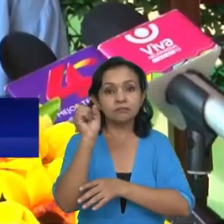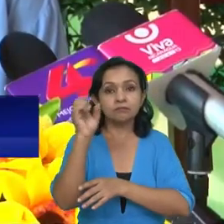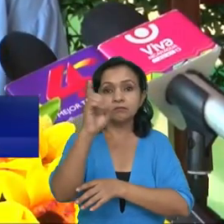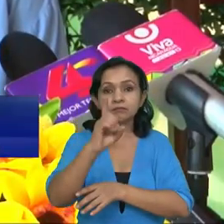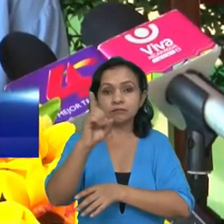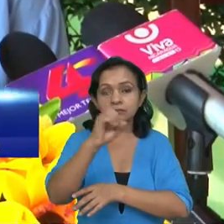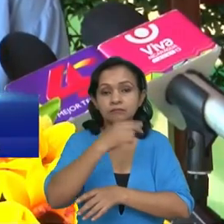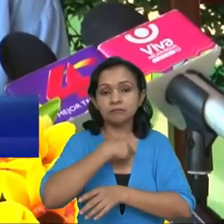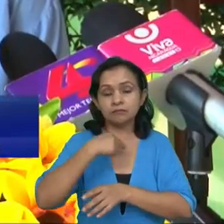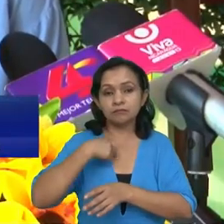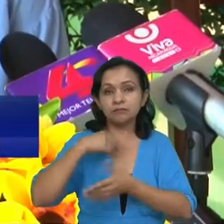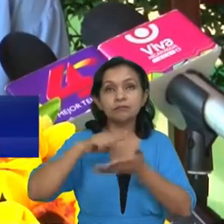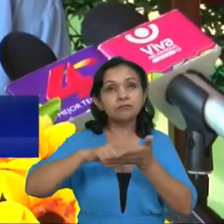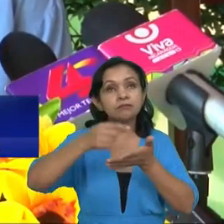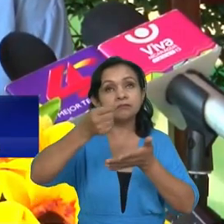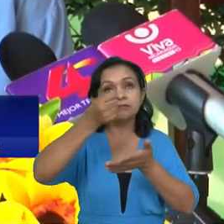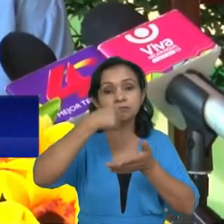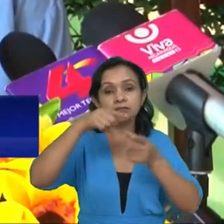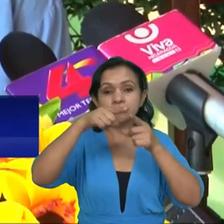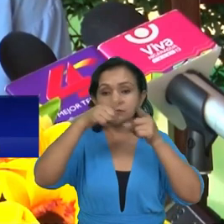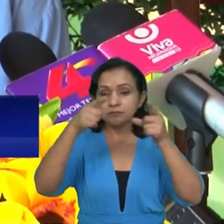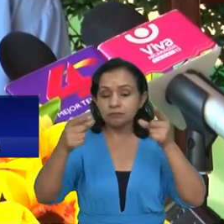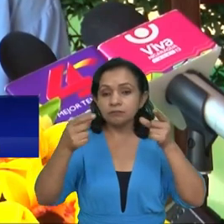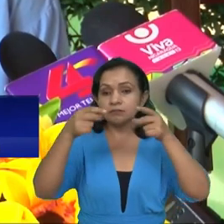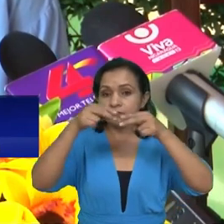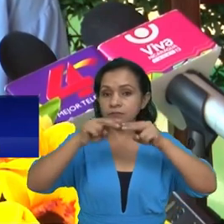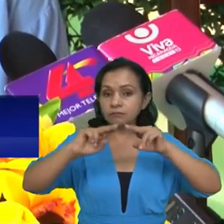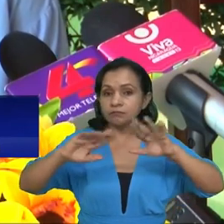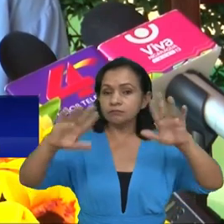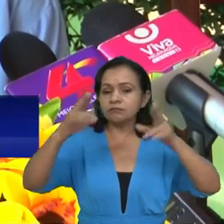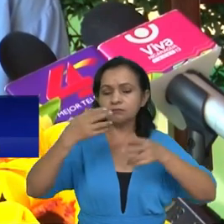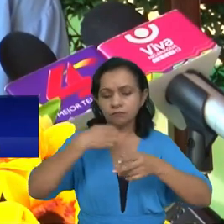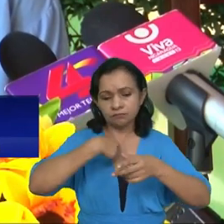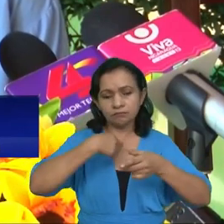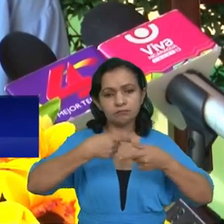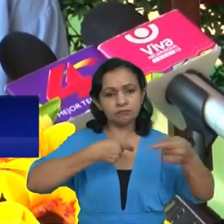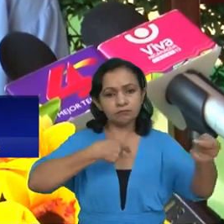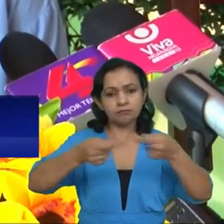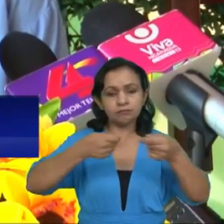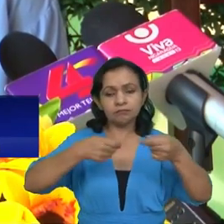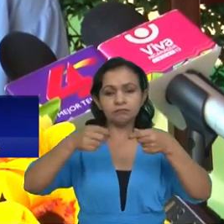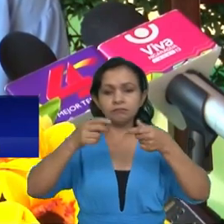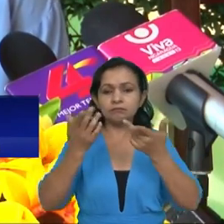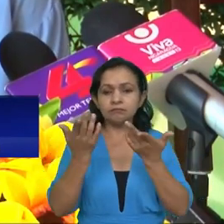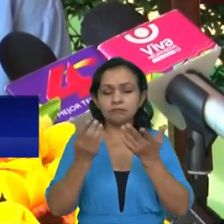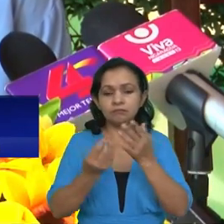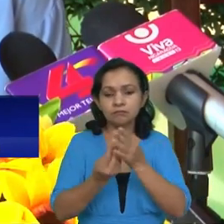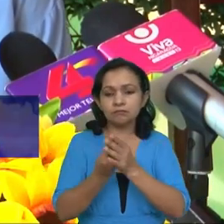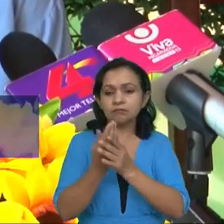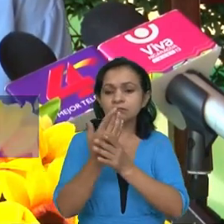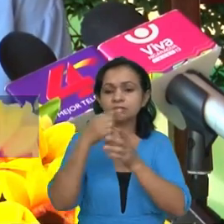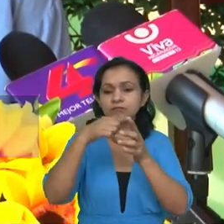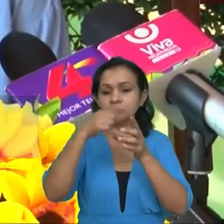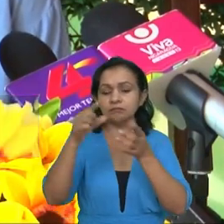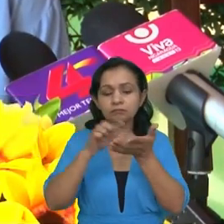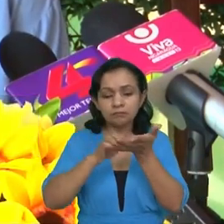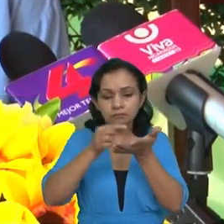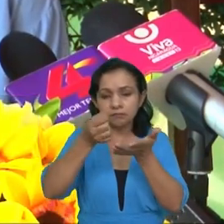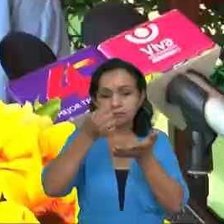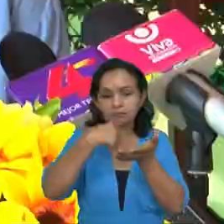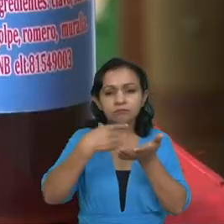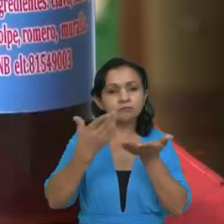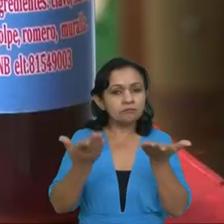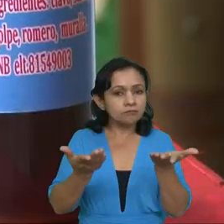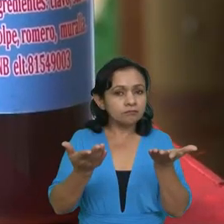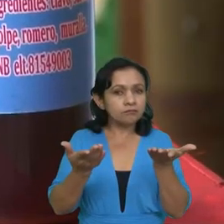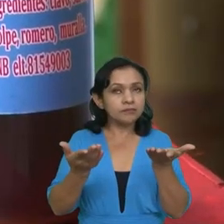va a ser la feria de la medicina natural este mi negocio se llama productos naturales planta y semillas estamos a la orden